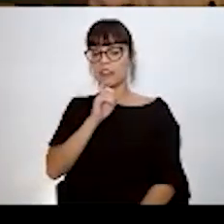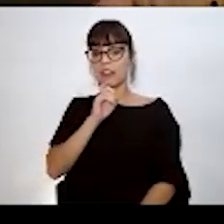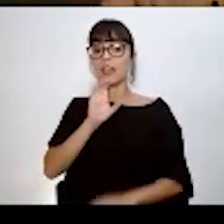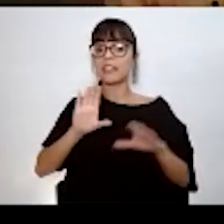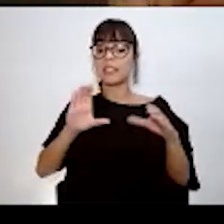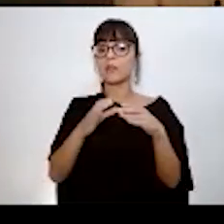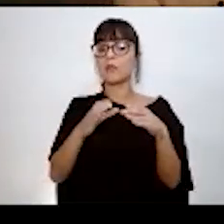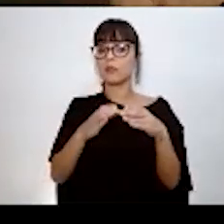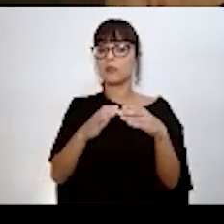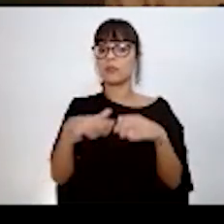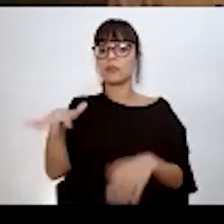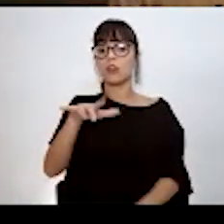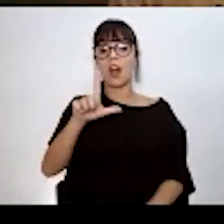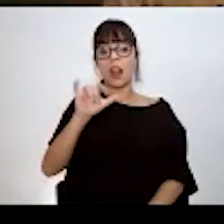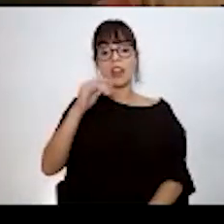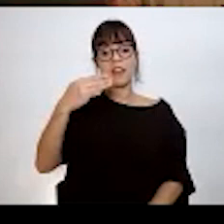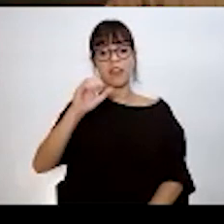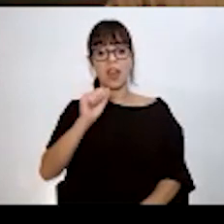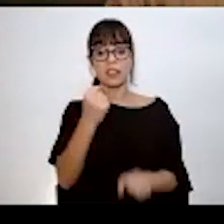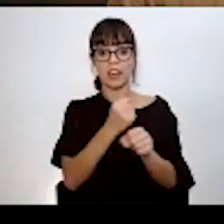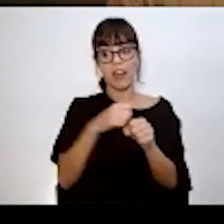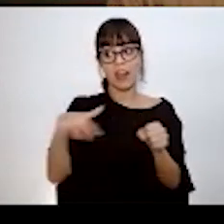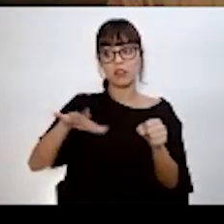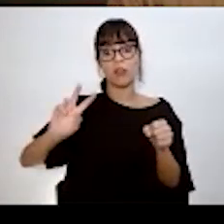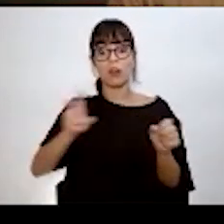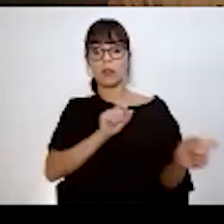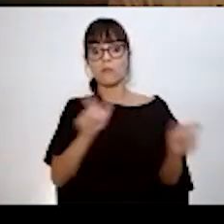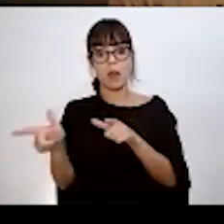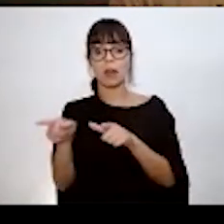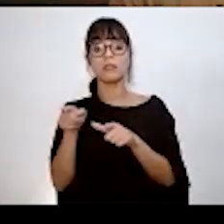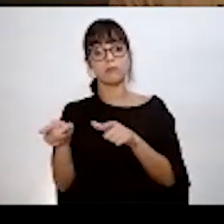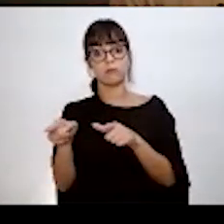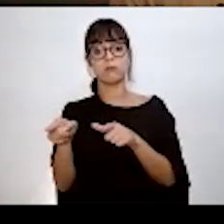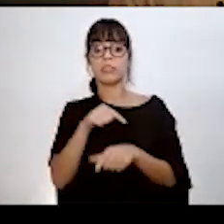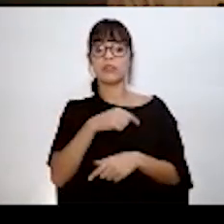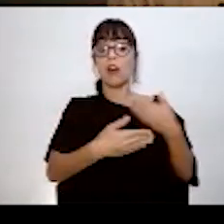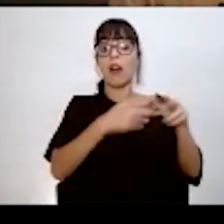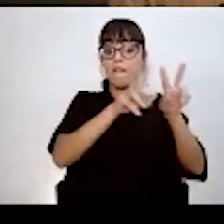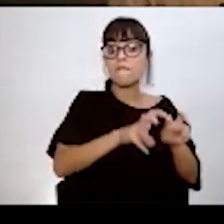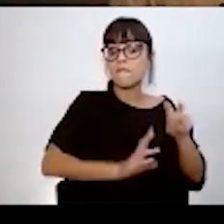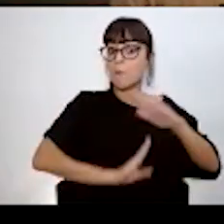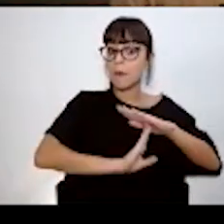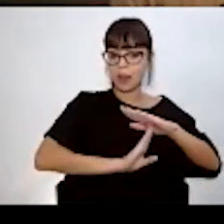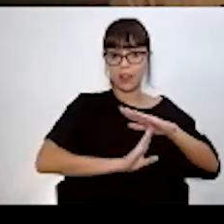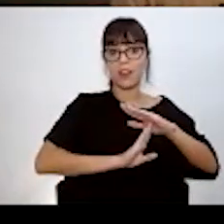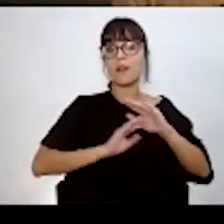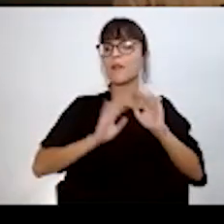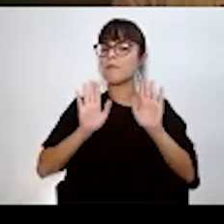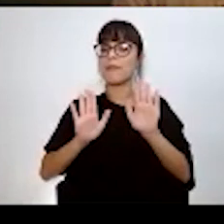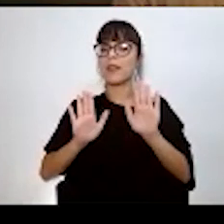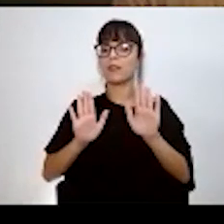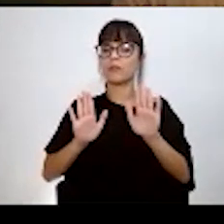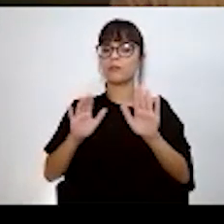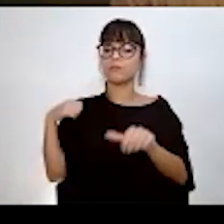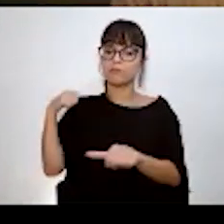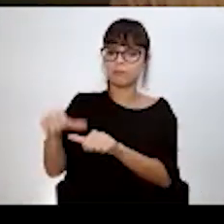trabajaban en Libia se tuvieron que trasladar a otros territorios o abandonar los procesos de investigación que tenían en marcha, pero en los últimos años se están desarrollando estudios